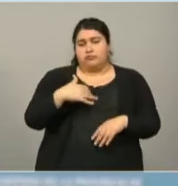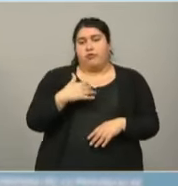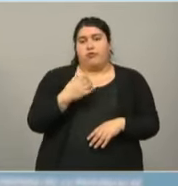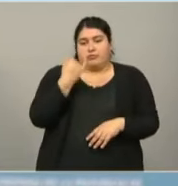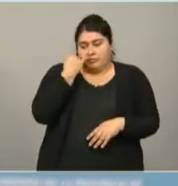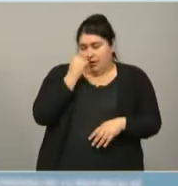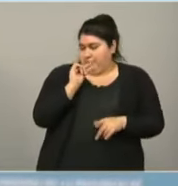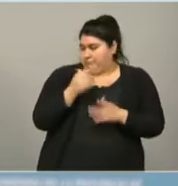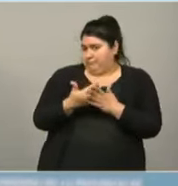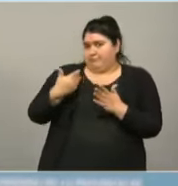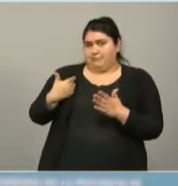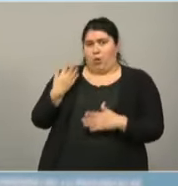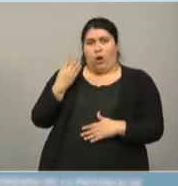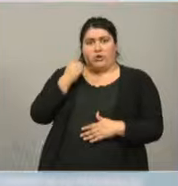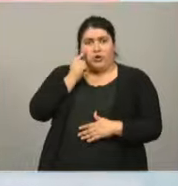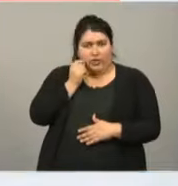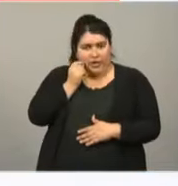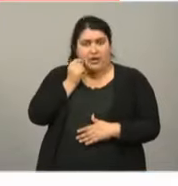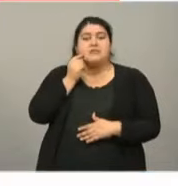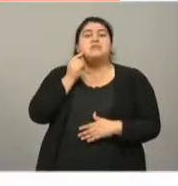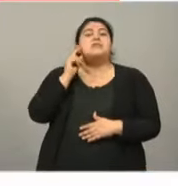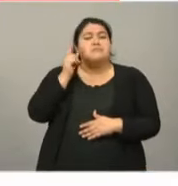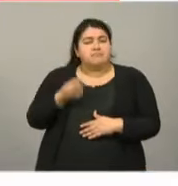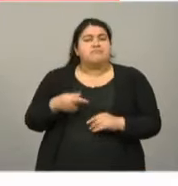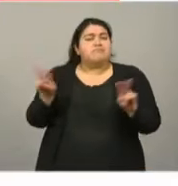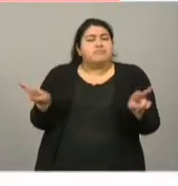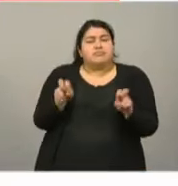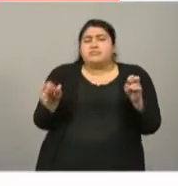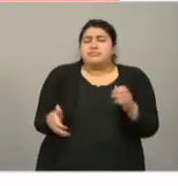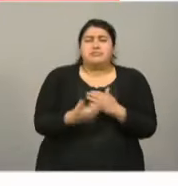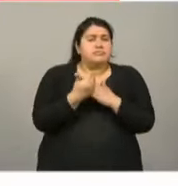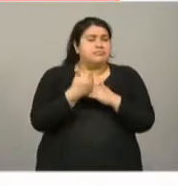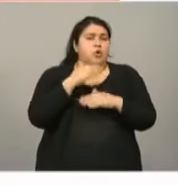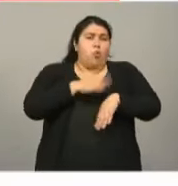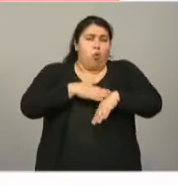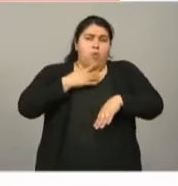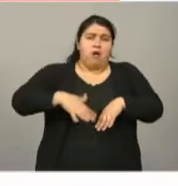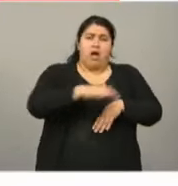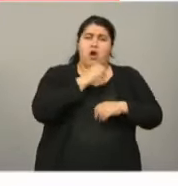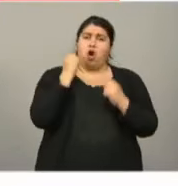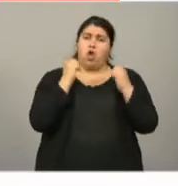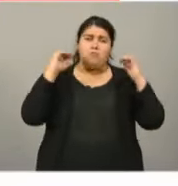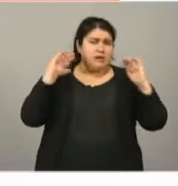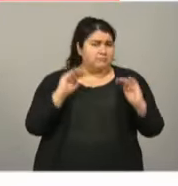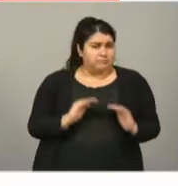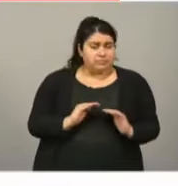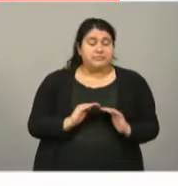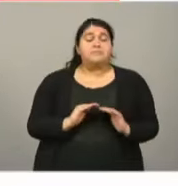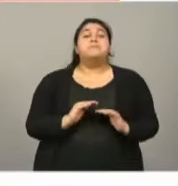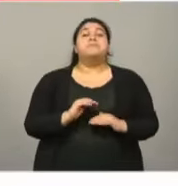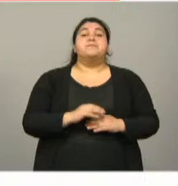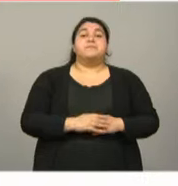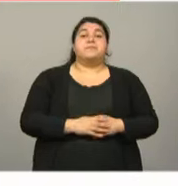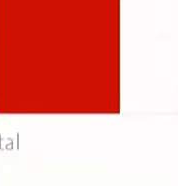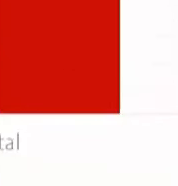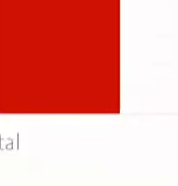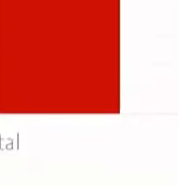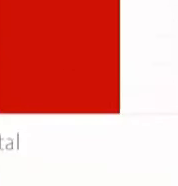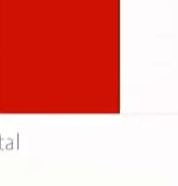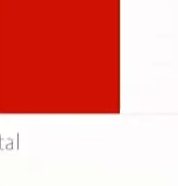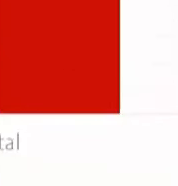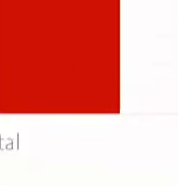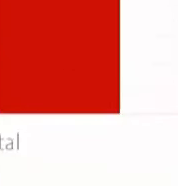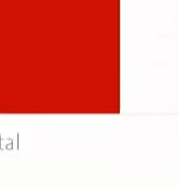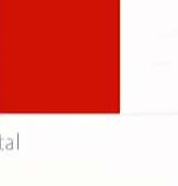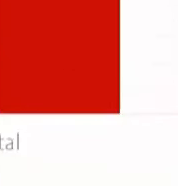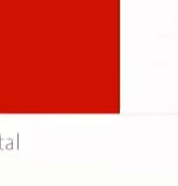vías a partir de la caída de la recaudación que genera la impacta a partir de El recorte que